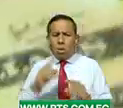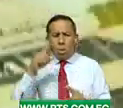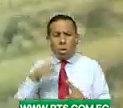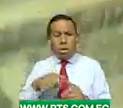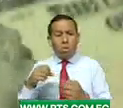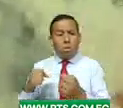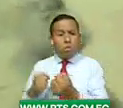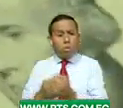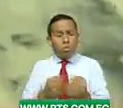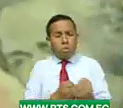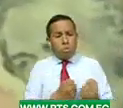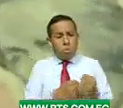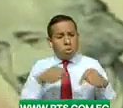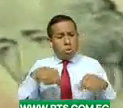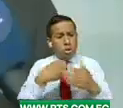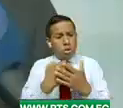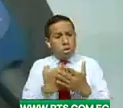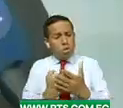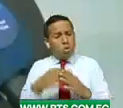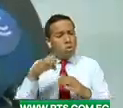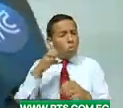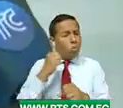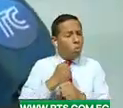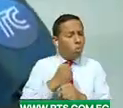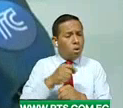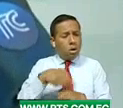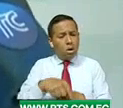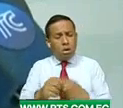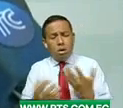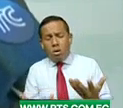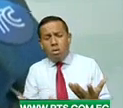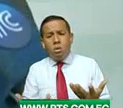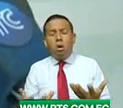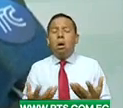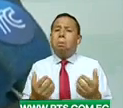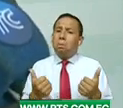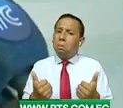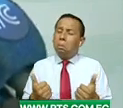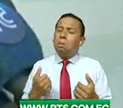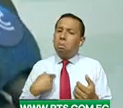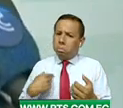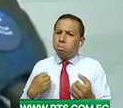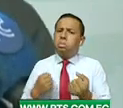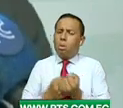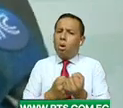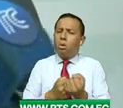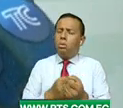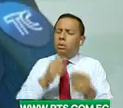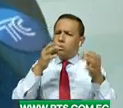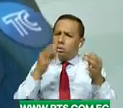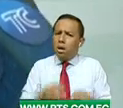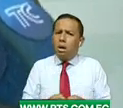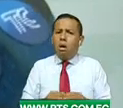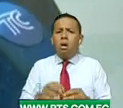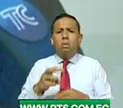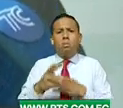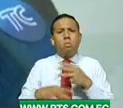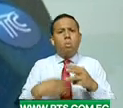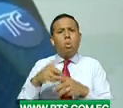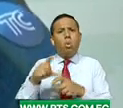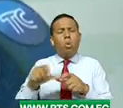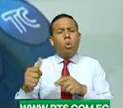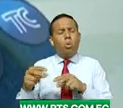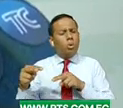las inversiones en el país. Fortalecer el ecosistema de inversiones acá en el Ecuador y volverlo más amigable hacia el mundo, cumpliendo lo que él